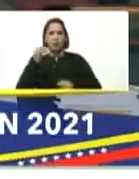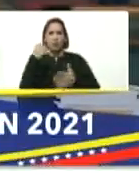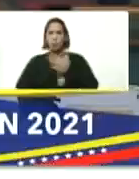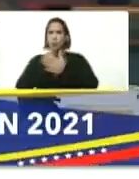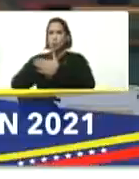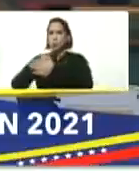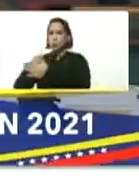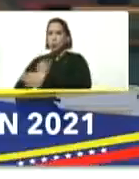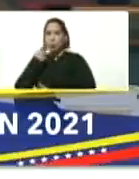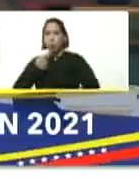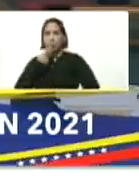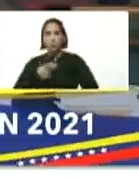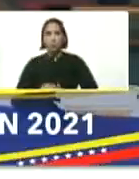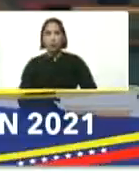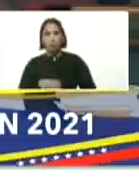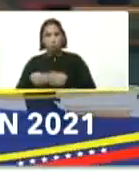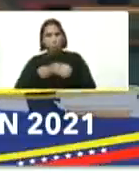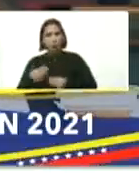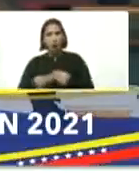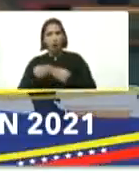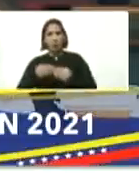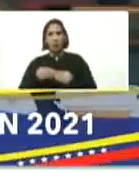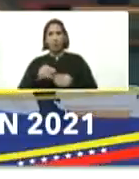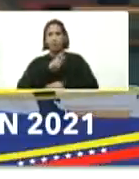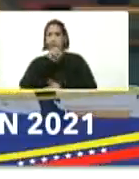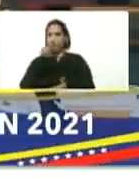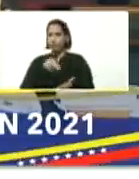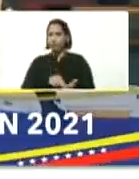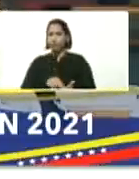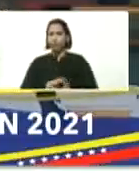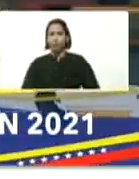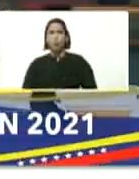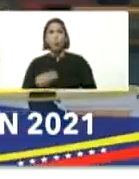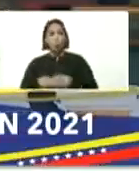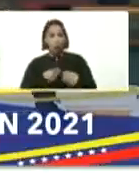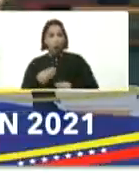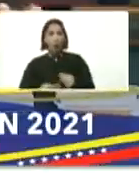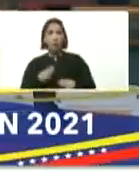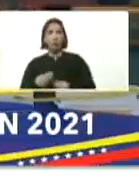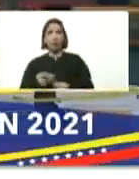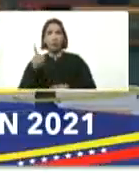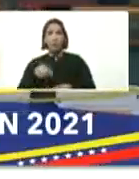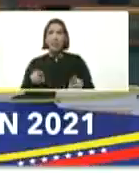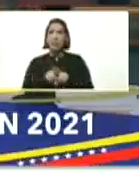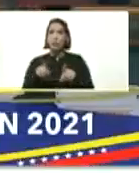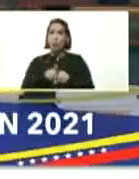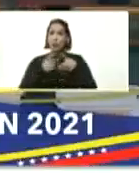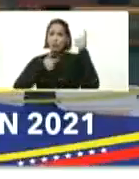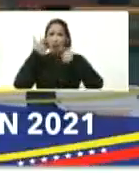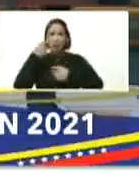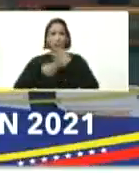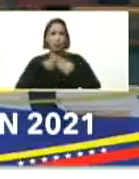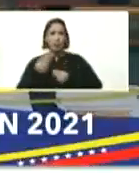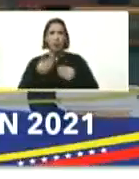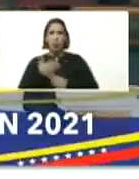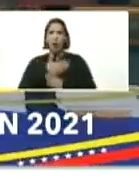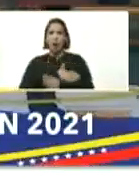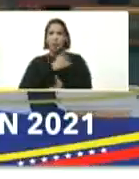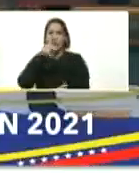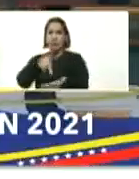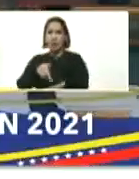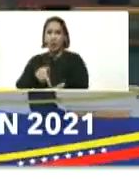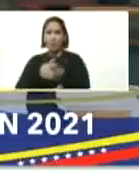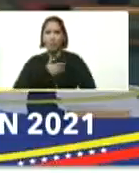política. Lo hacen a nivel nacional, lo hacen, lo hicieron con el comandante Chávez antes de llegar a la